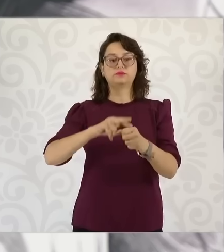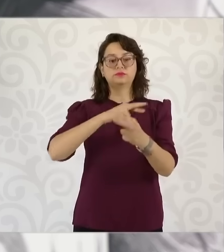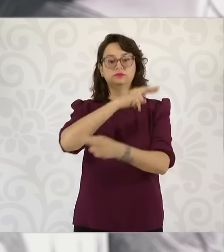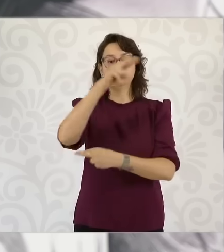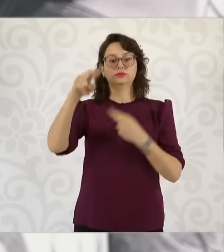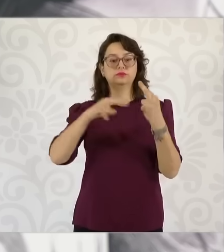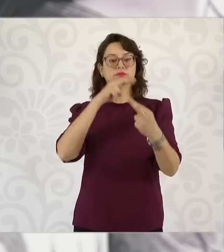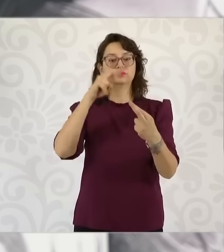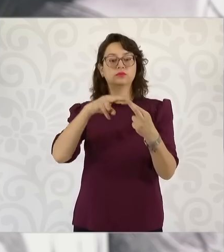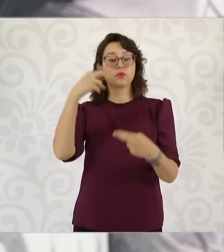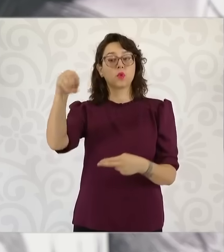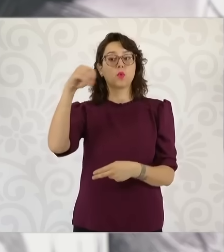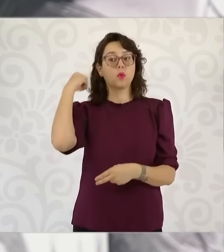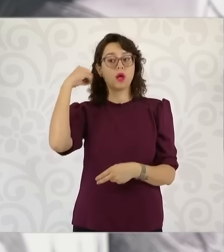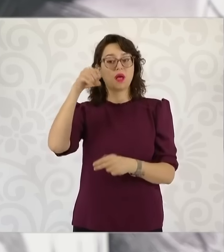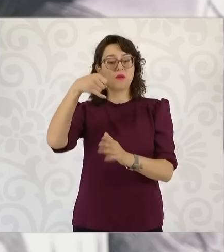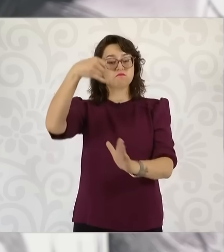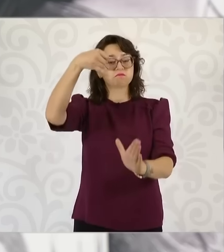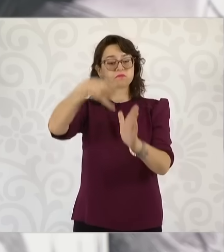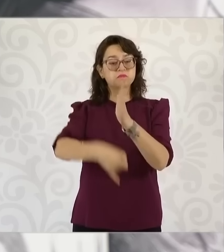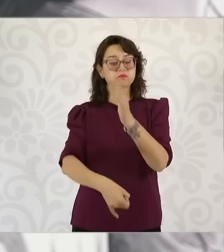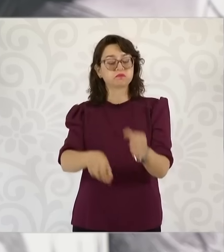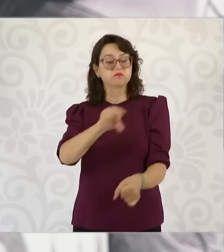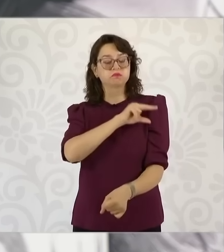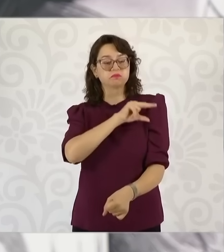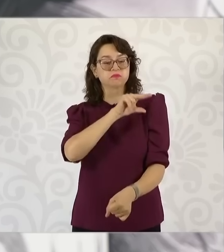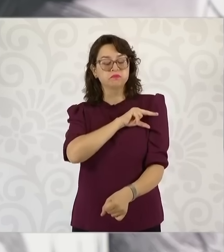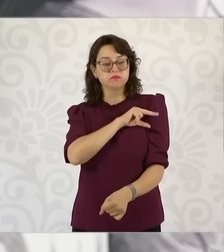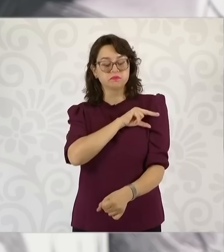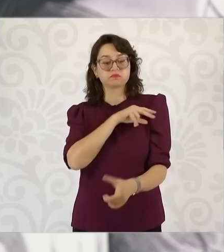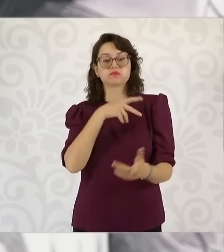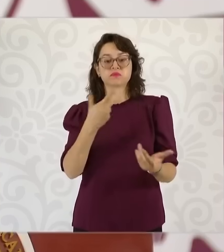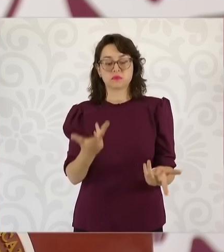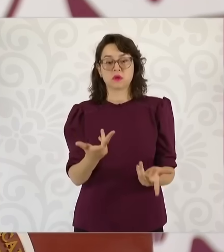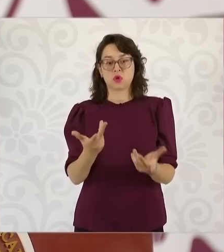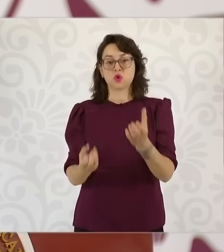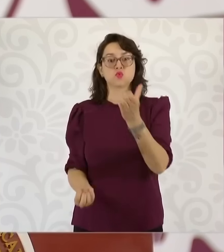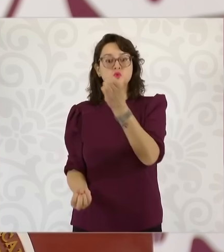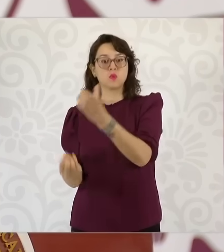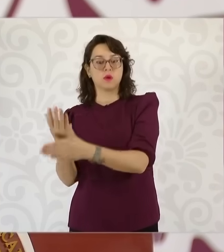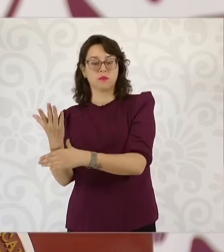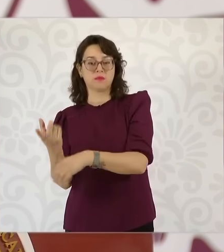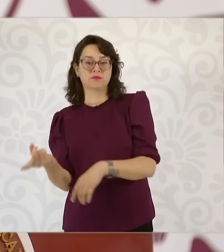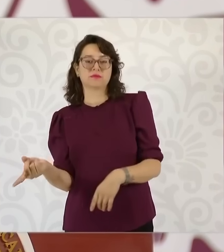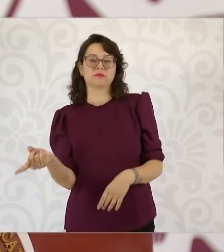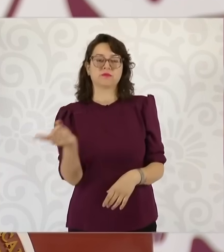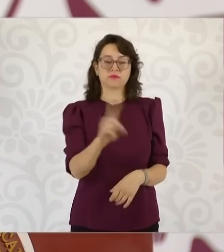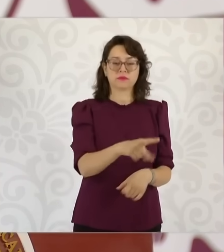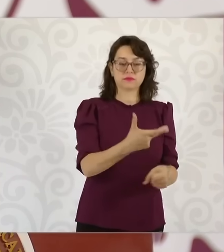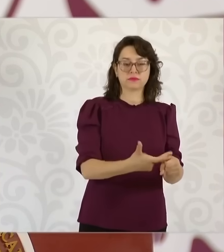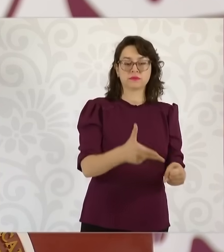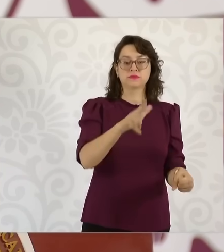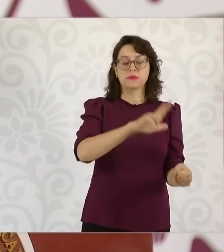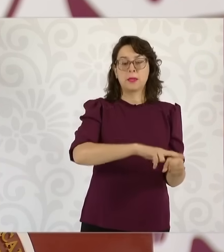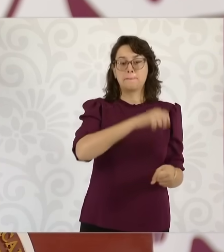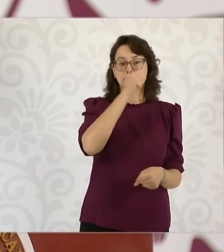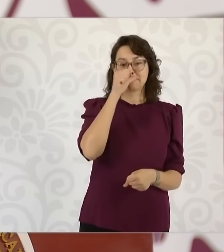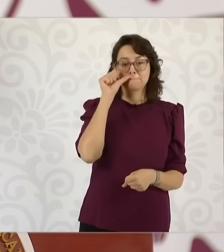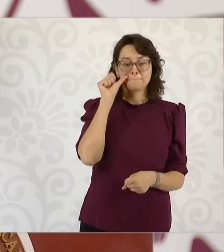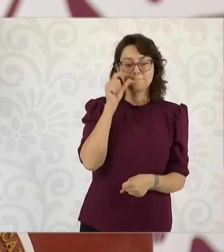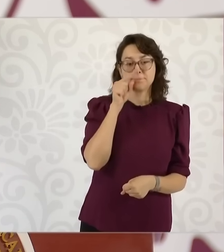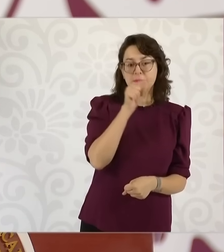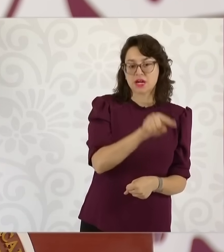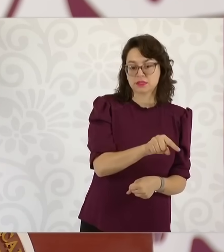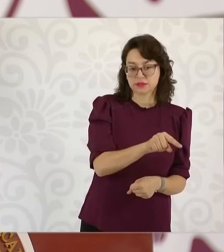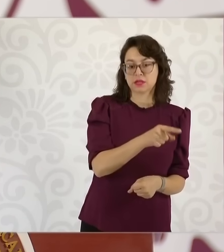de alta especialidad en Oaxaca, nuevo, va a sustituir al Hospital Benito Juárez, que se